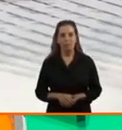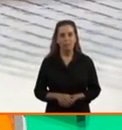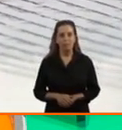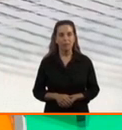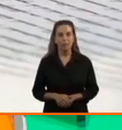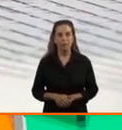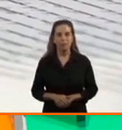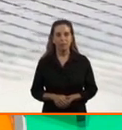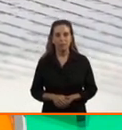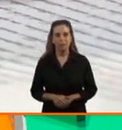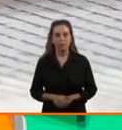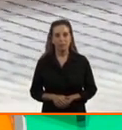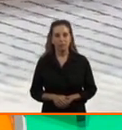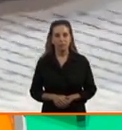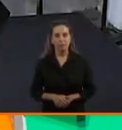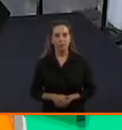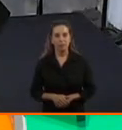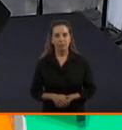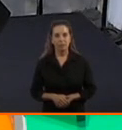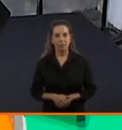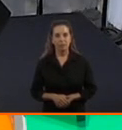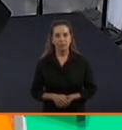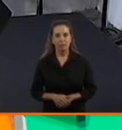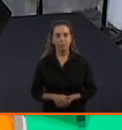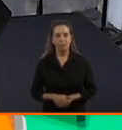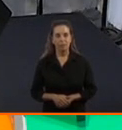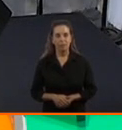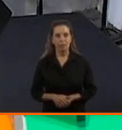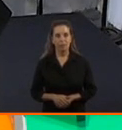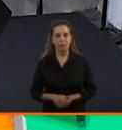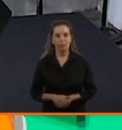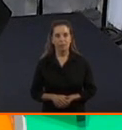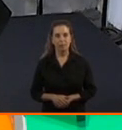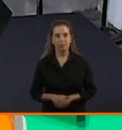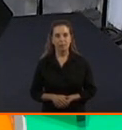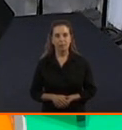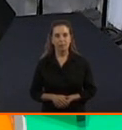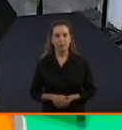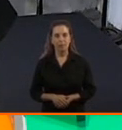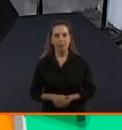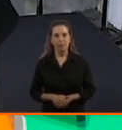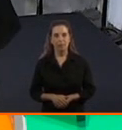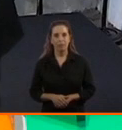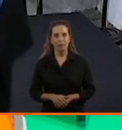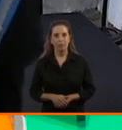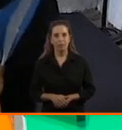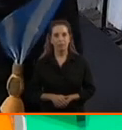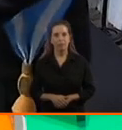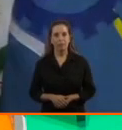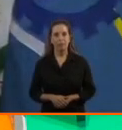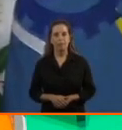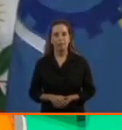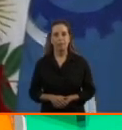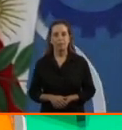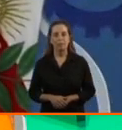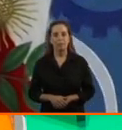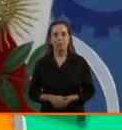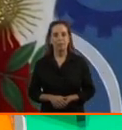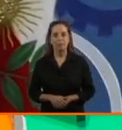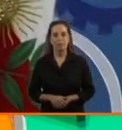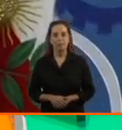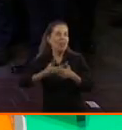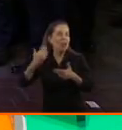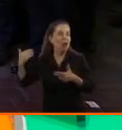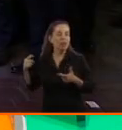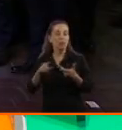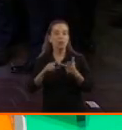casos como lo de Bolsonaro o como lo de Trump, muchísima carga en una constante tensión, por ejemplo, en redes sociales, en declaraciones extrañas,